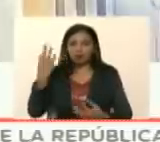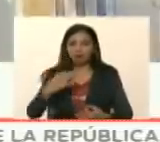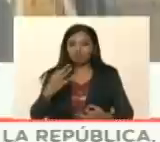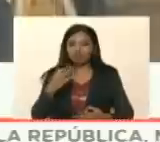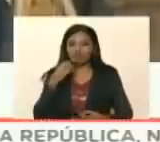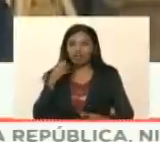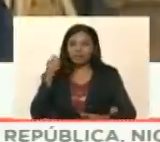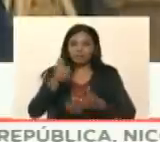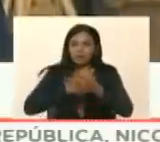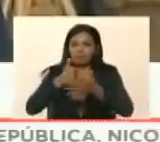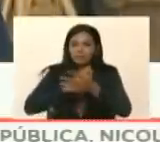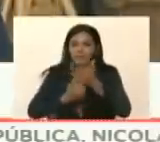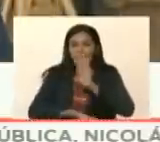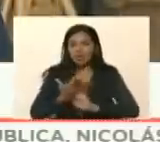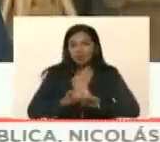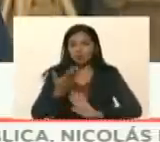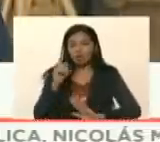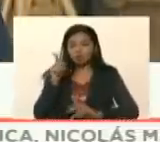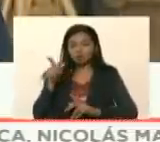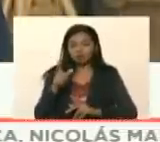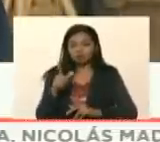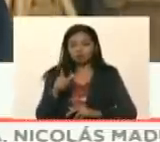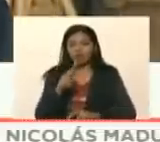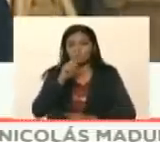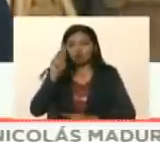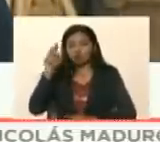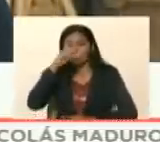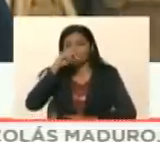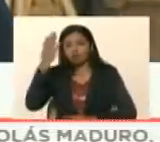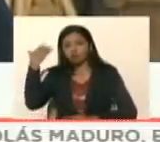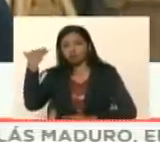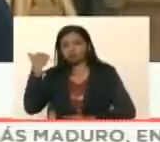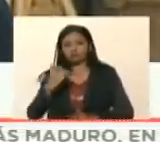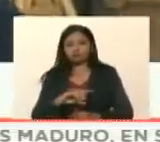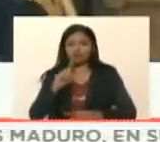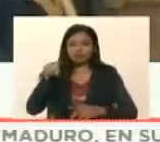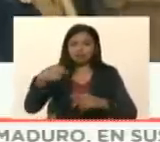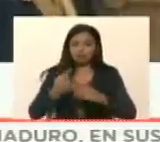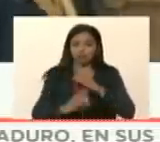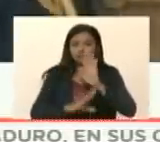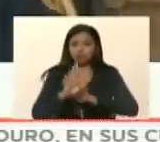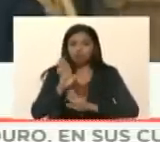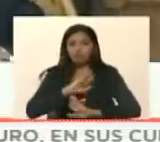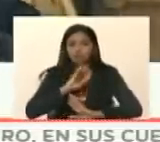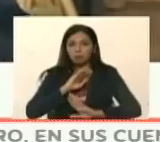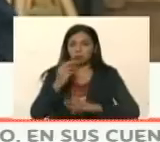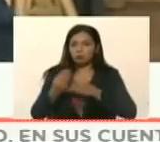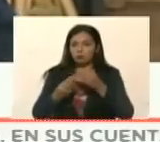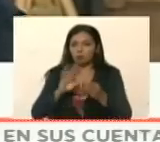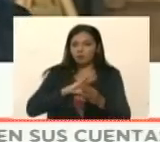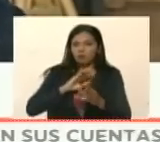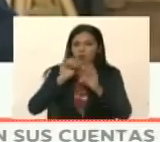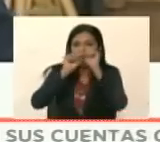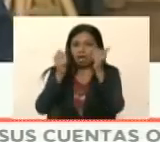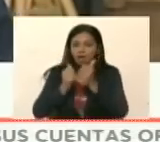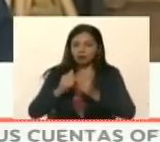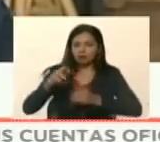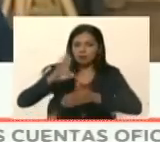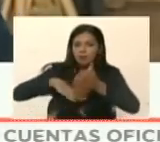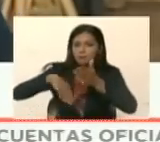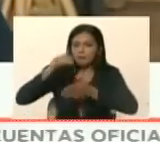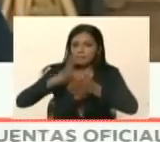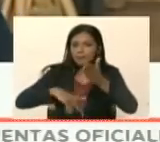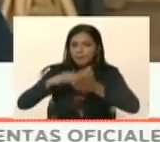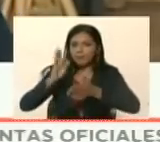estuvo en batallas importantes. Y luego desarrolló sus cualidades de artista plástico, de pintor.